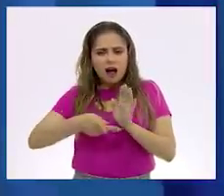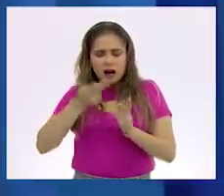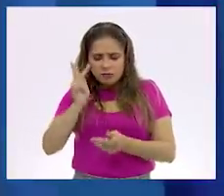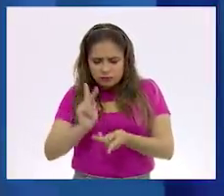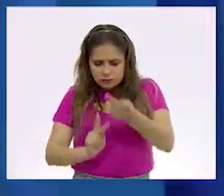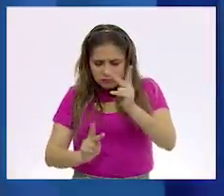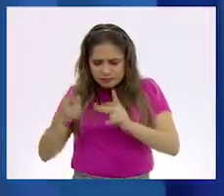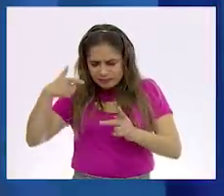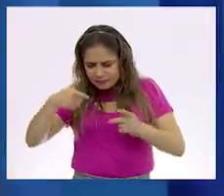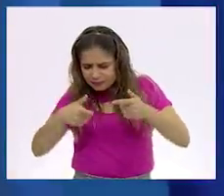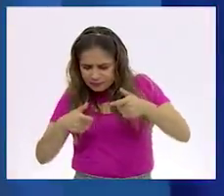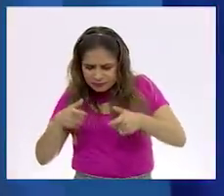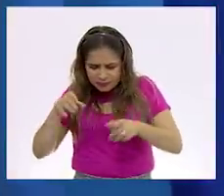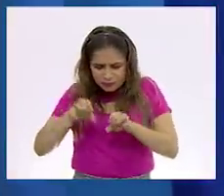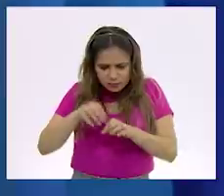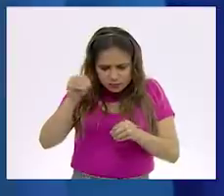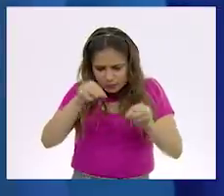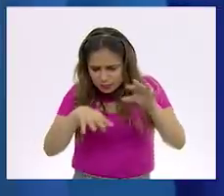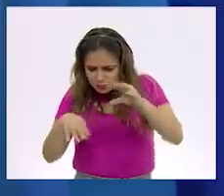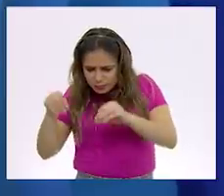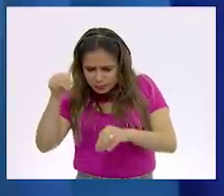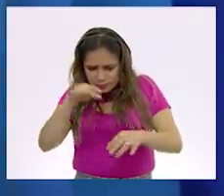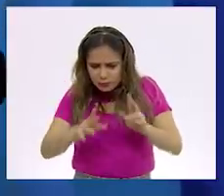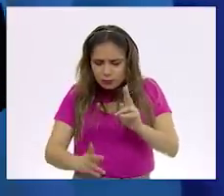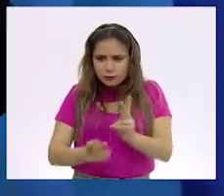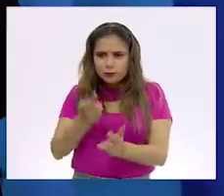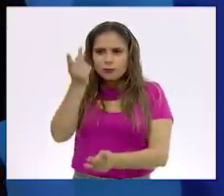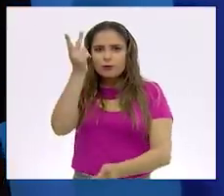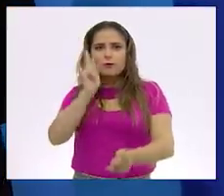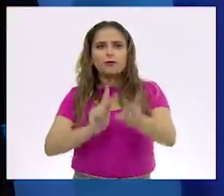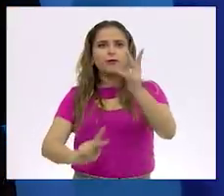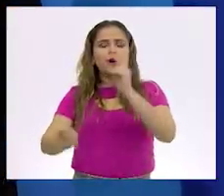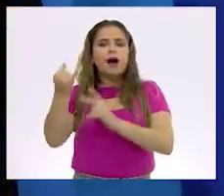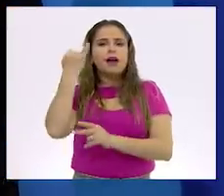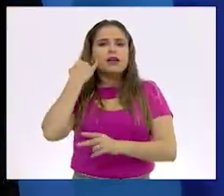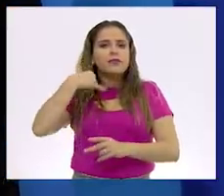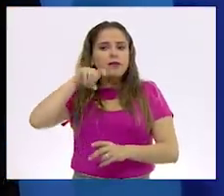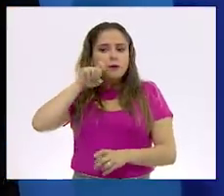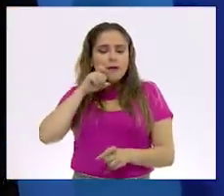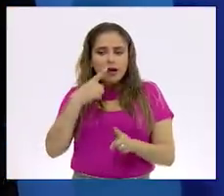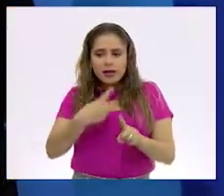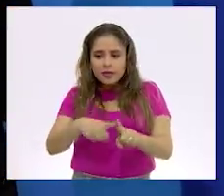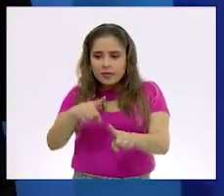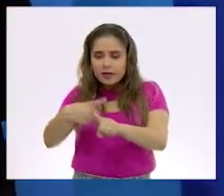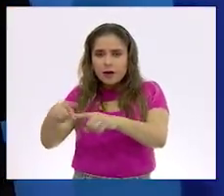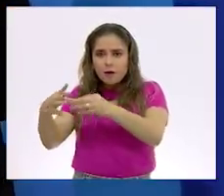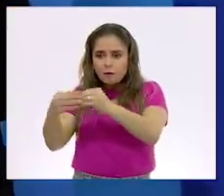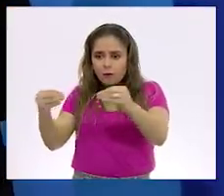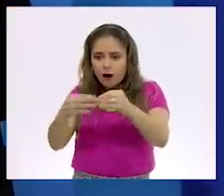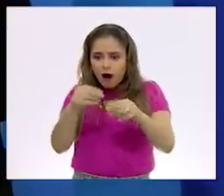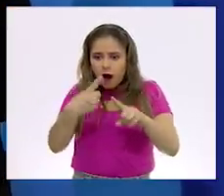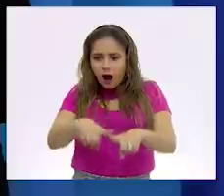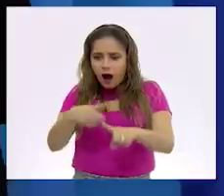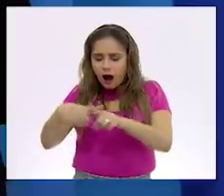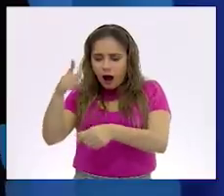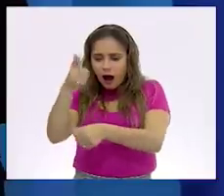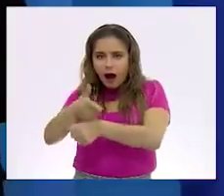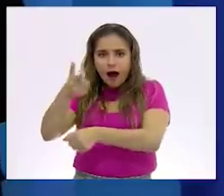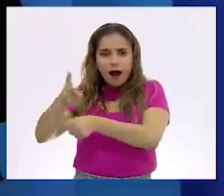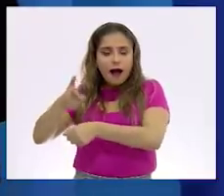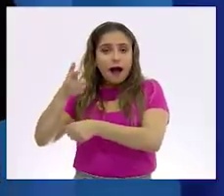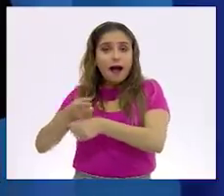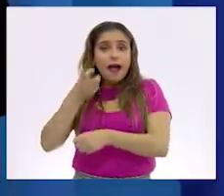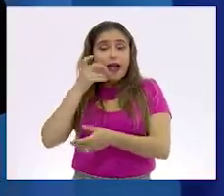mejorado, produciendo una mayor diversidad de frutos, seguramente mediante la selección de semillas de las